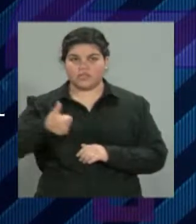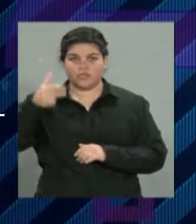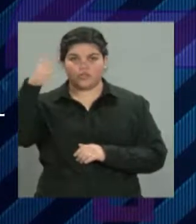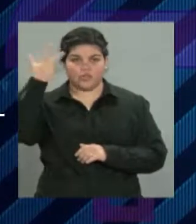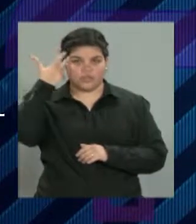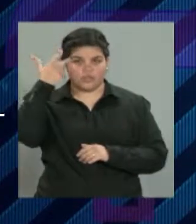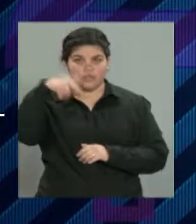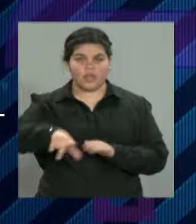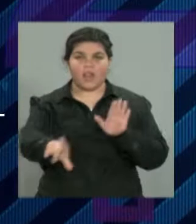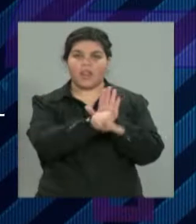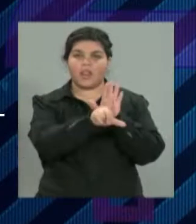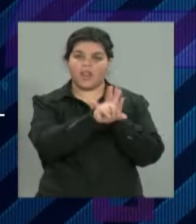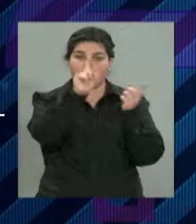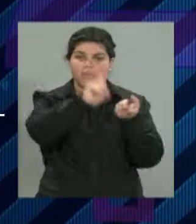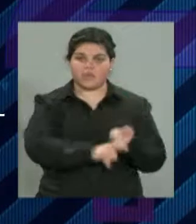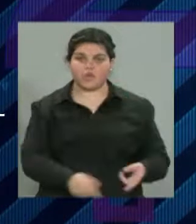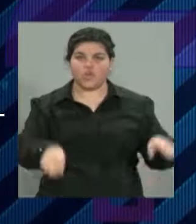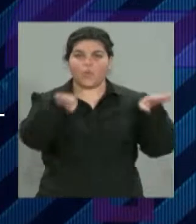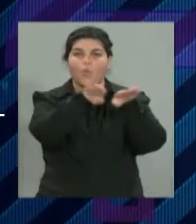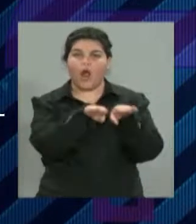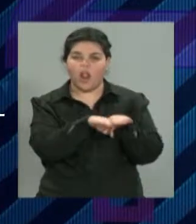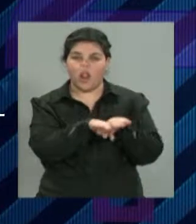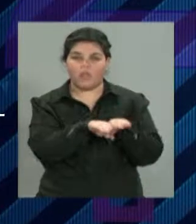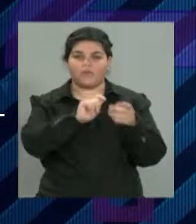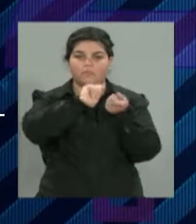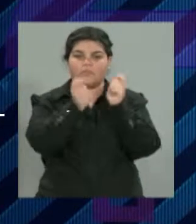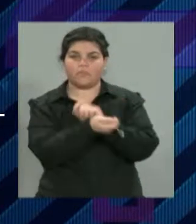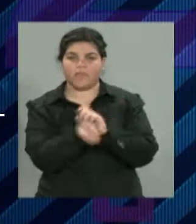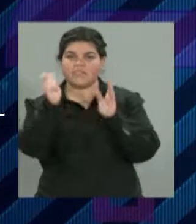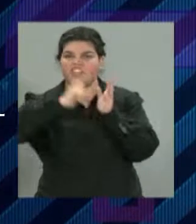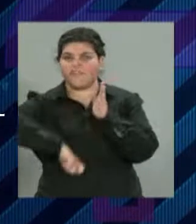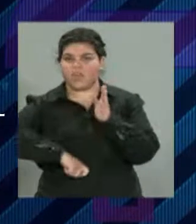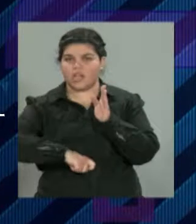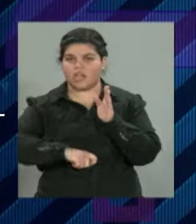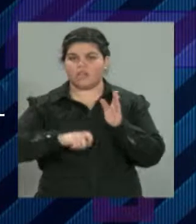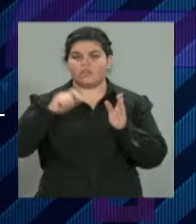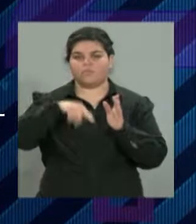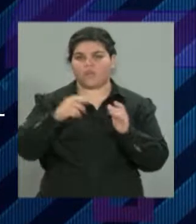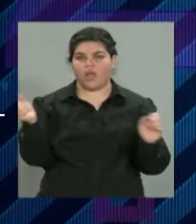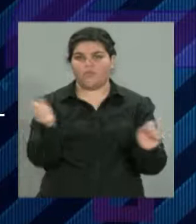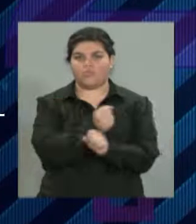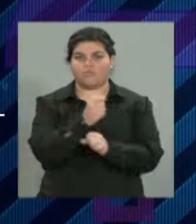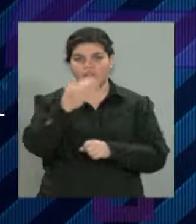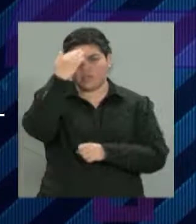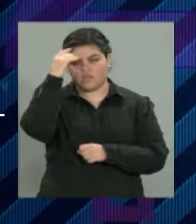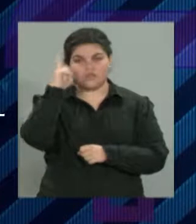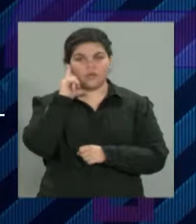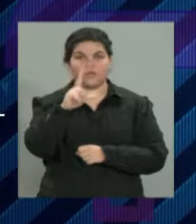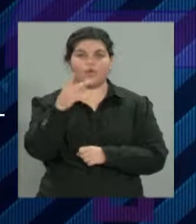26.618, Ley de Matrimonio Igualitario, modificación de la Ley de Matrimonio Civil, lo decíamos recién, sancionada el 15 de julio de